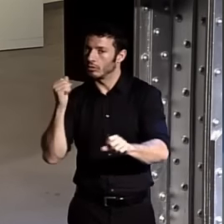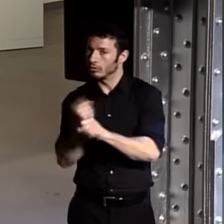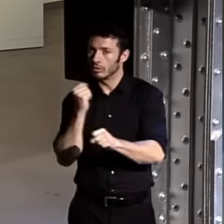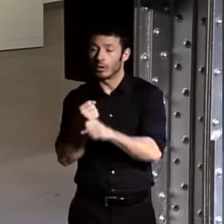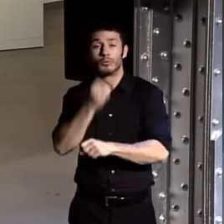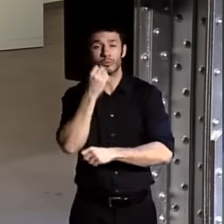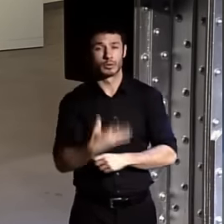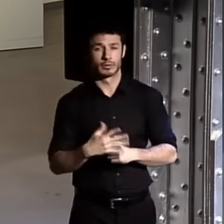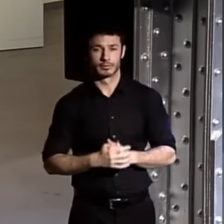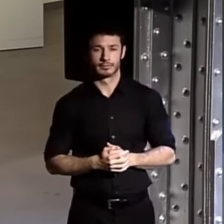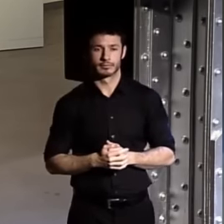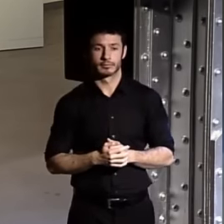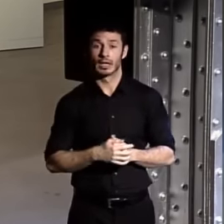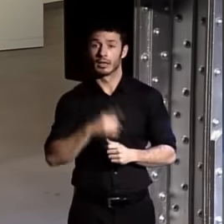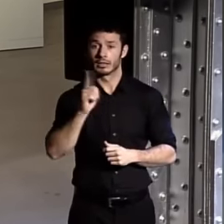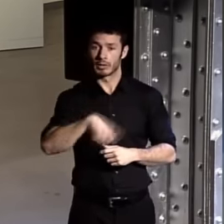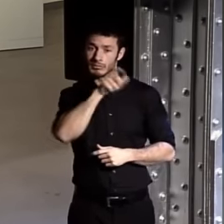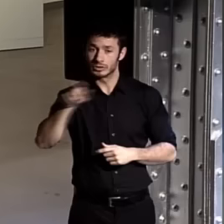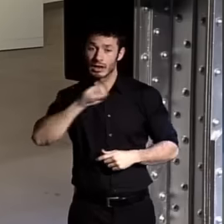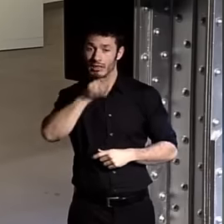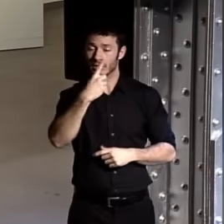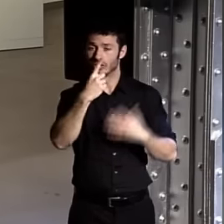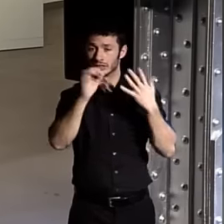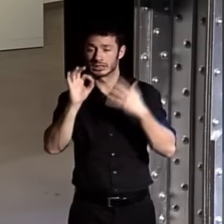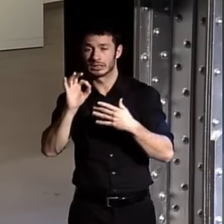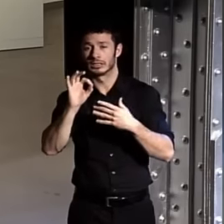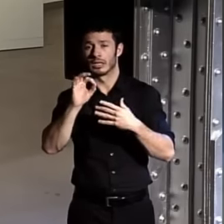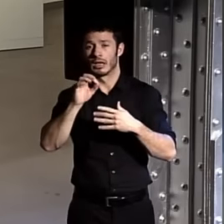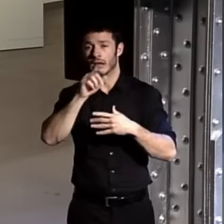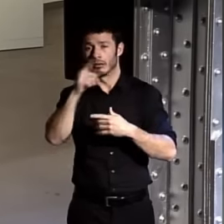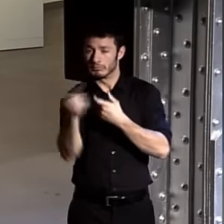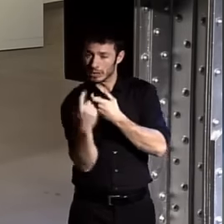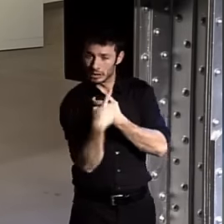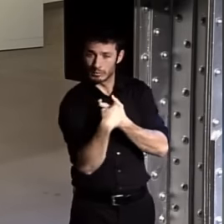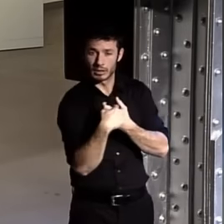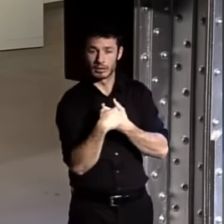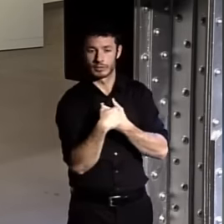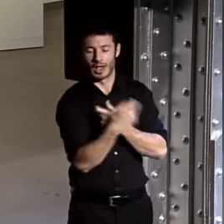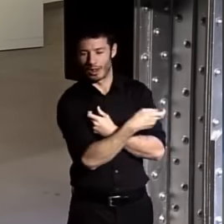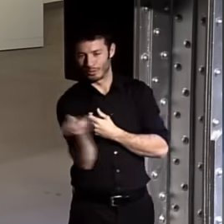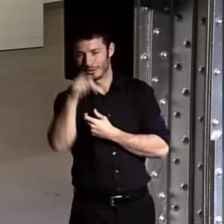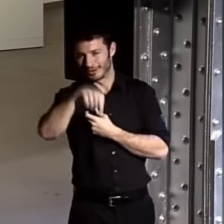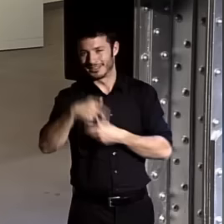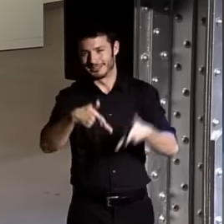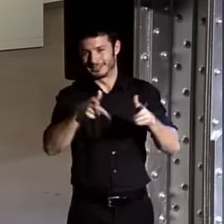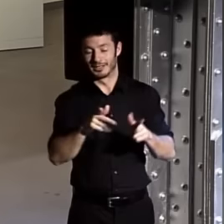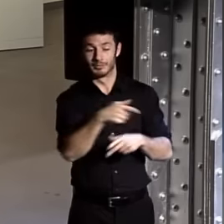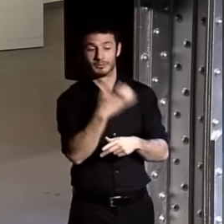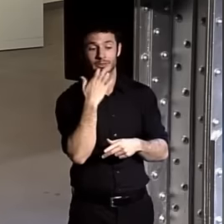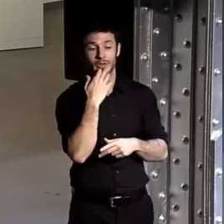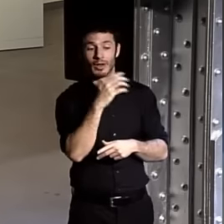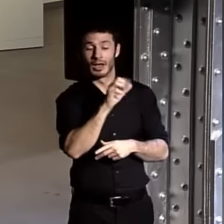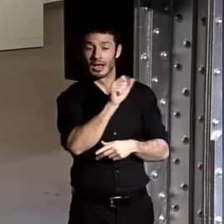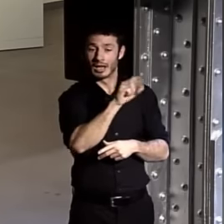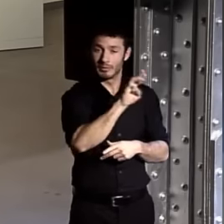entre los 60 artistas participantes hay unos cuantos además de los que hemos subido aquí que están sentados No pues tenemos desde Alfonso alpil